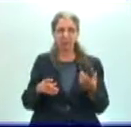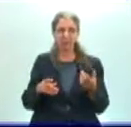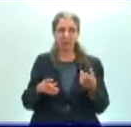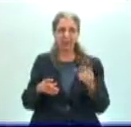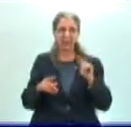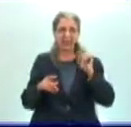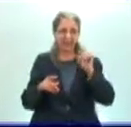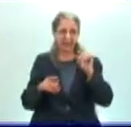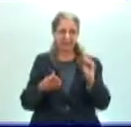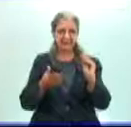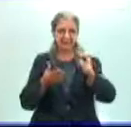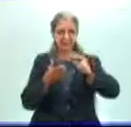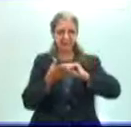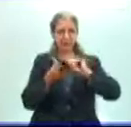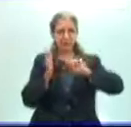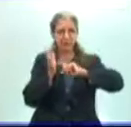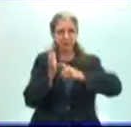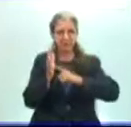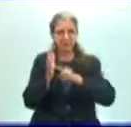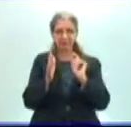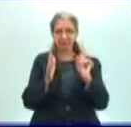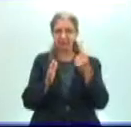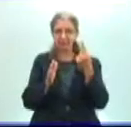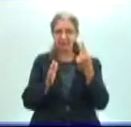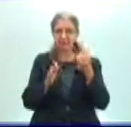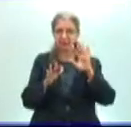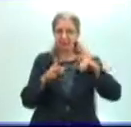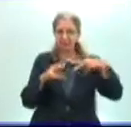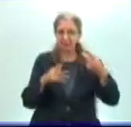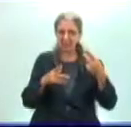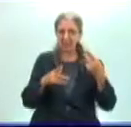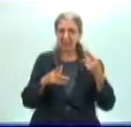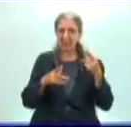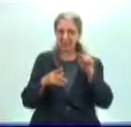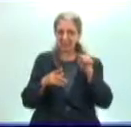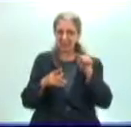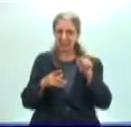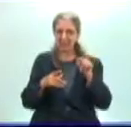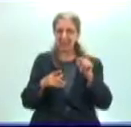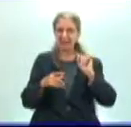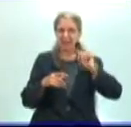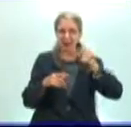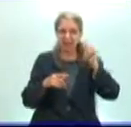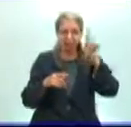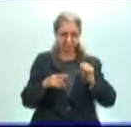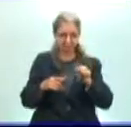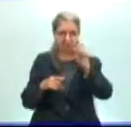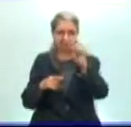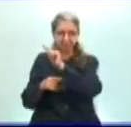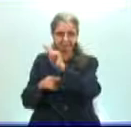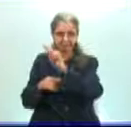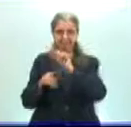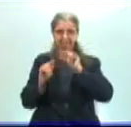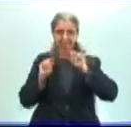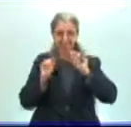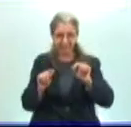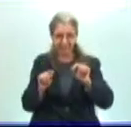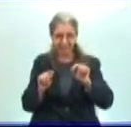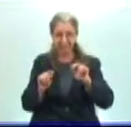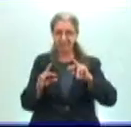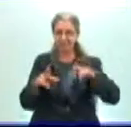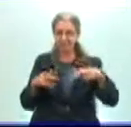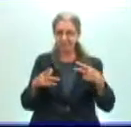resolvemos la multiplicación y para terminar vamos a hallar la raíz cuadrada